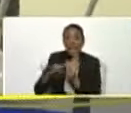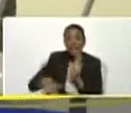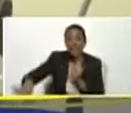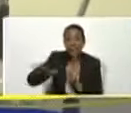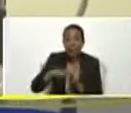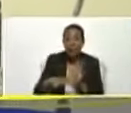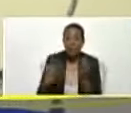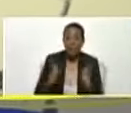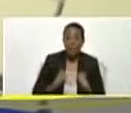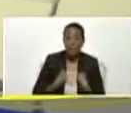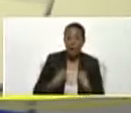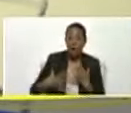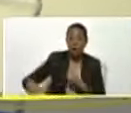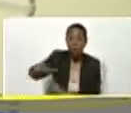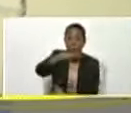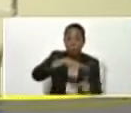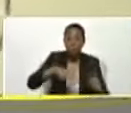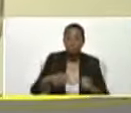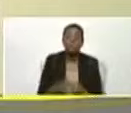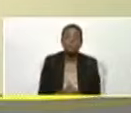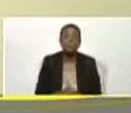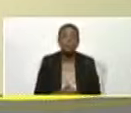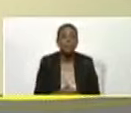palabra al director del